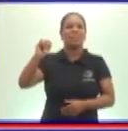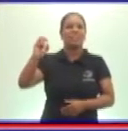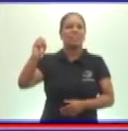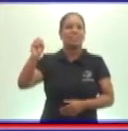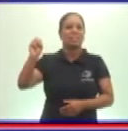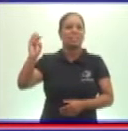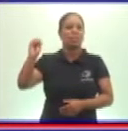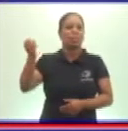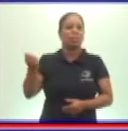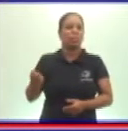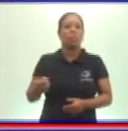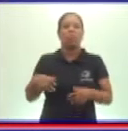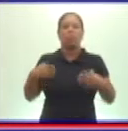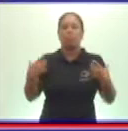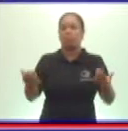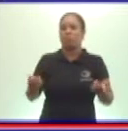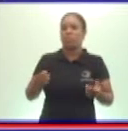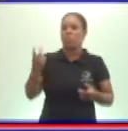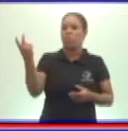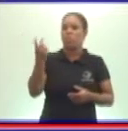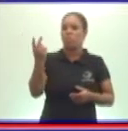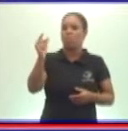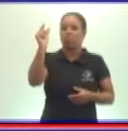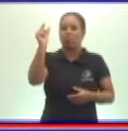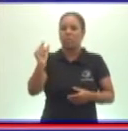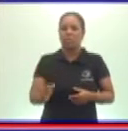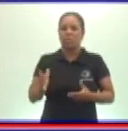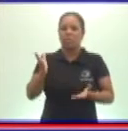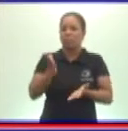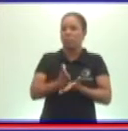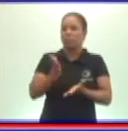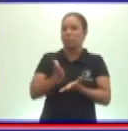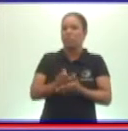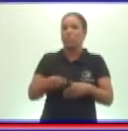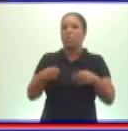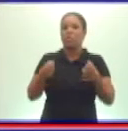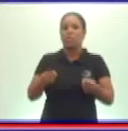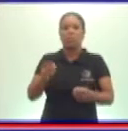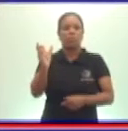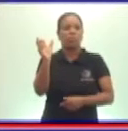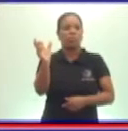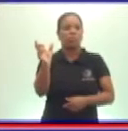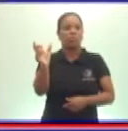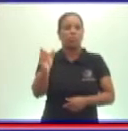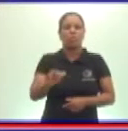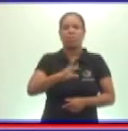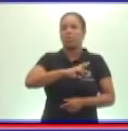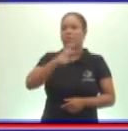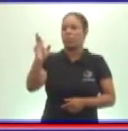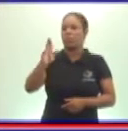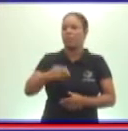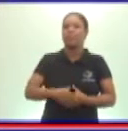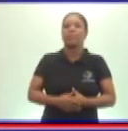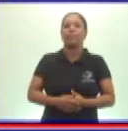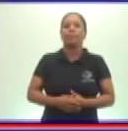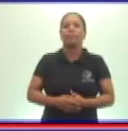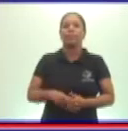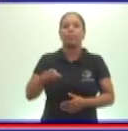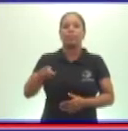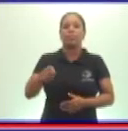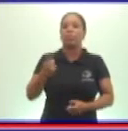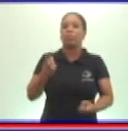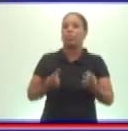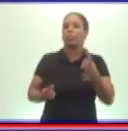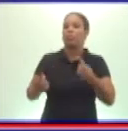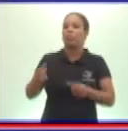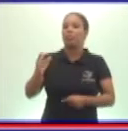la creación de 2 personalidades que dieran al mundo la creación de una teoría revolucionaria? Esos son los elementos un